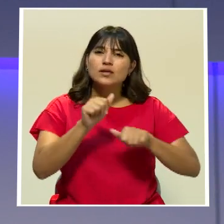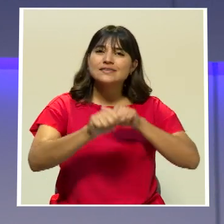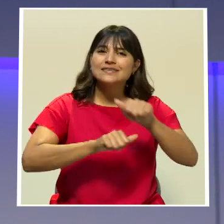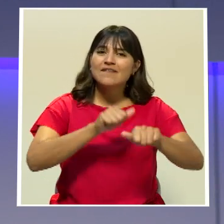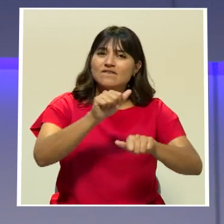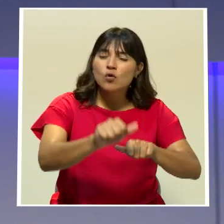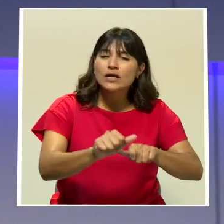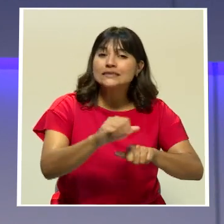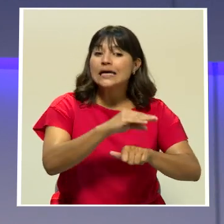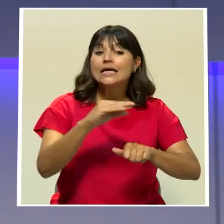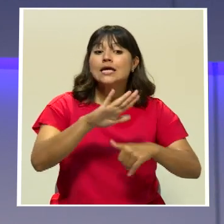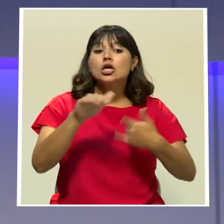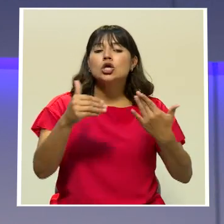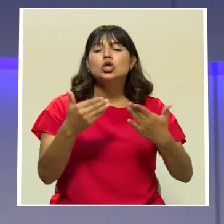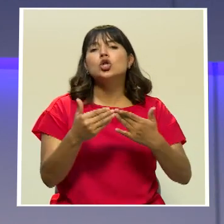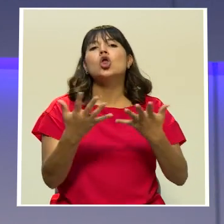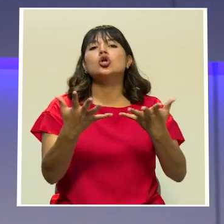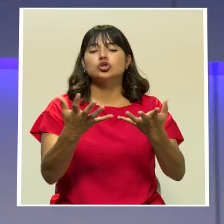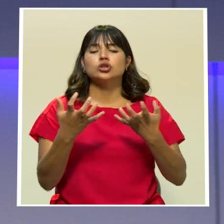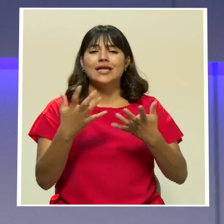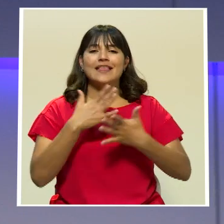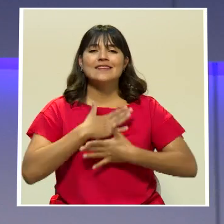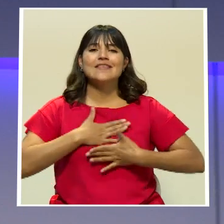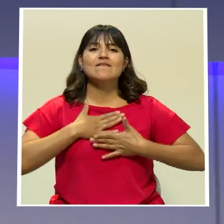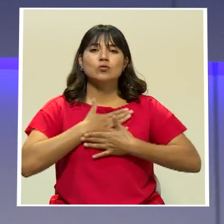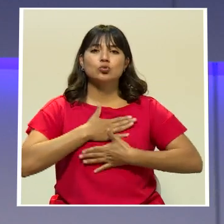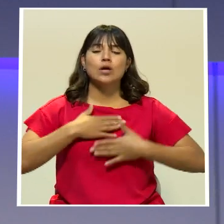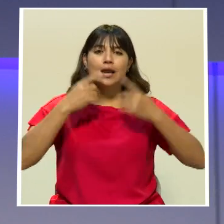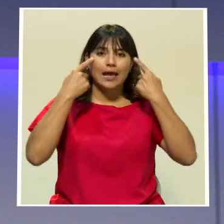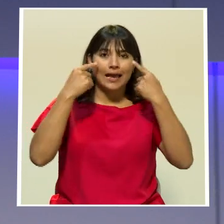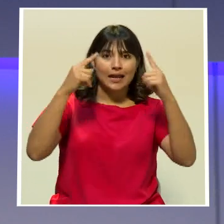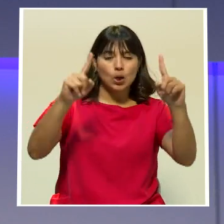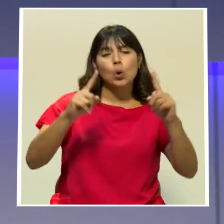el fruto, la civilización se hunde.